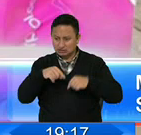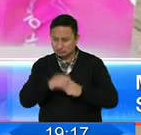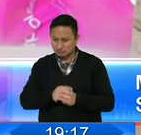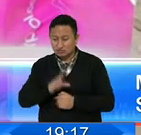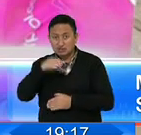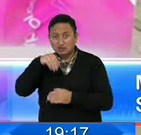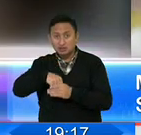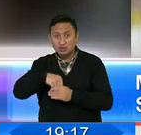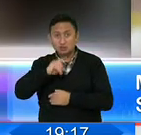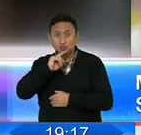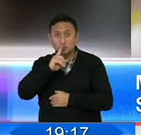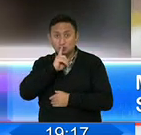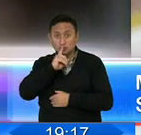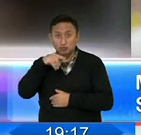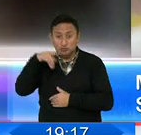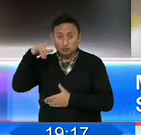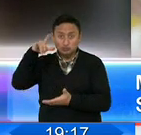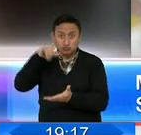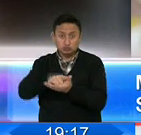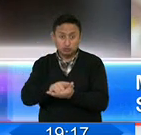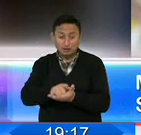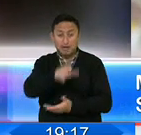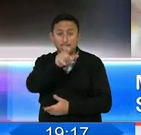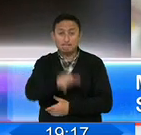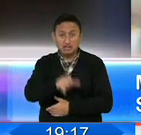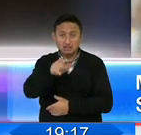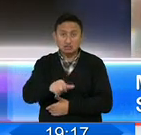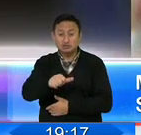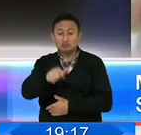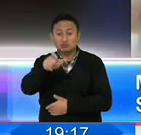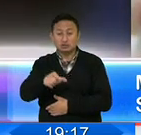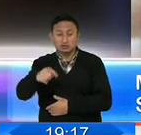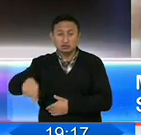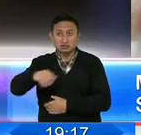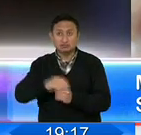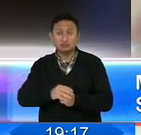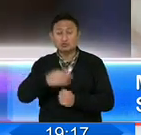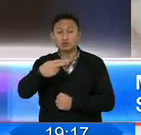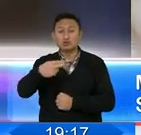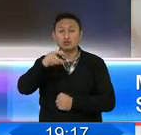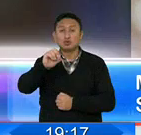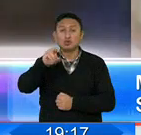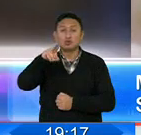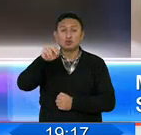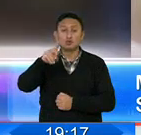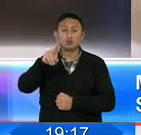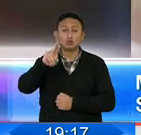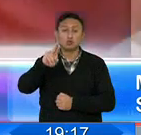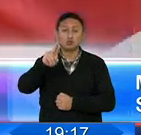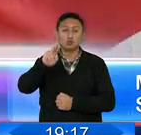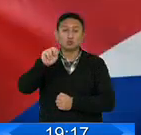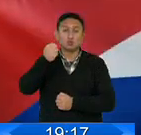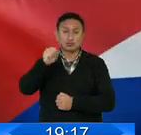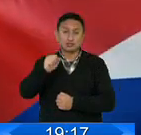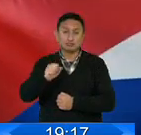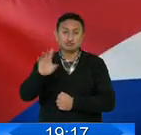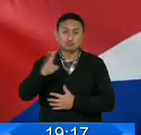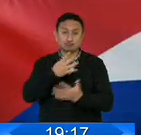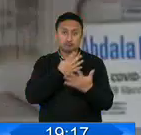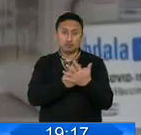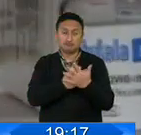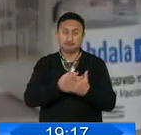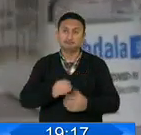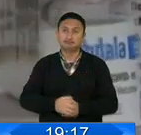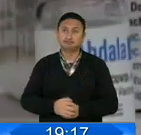de neveras. Por el hecho, la tripulación y varios pasajeros de nacionalidad hondureña fueron detenidos.